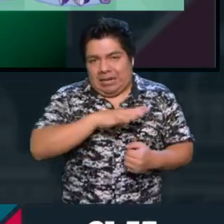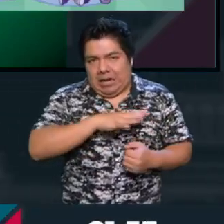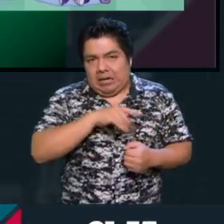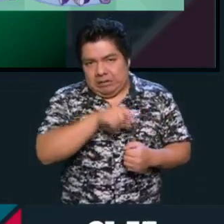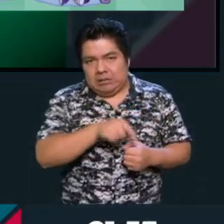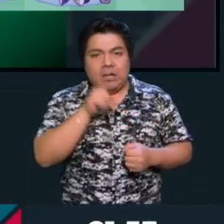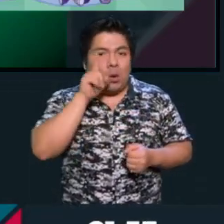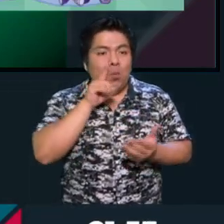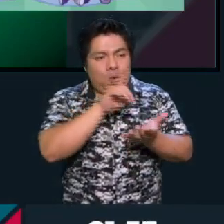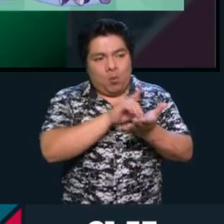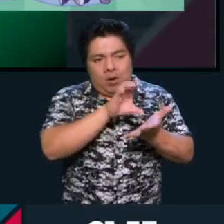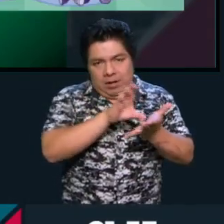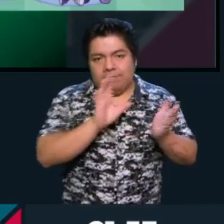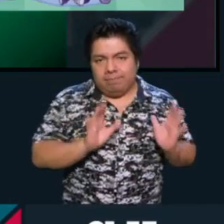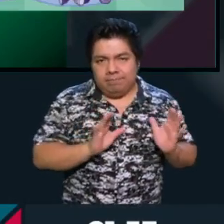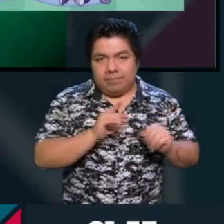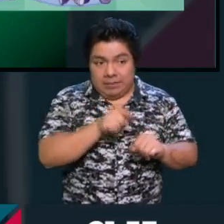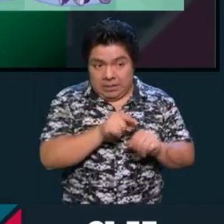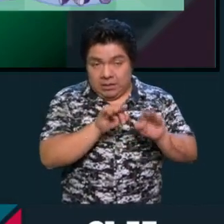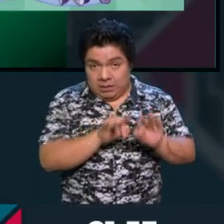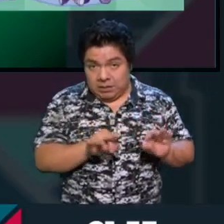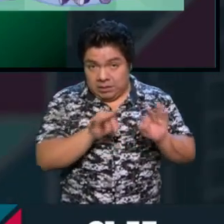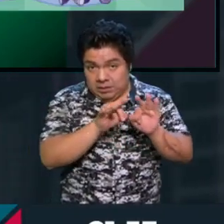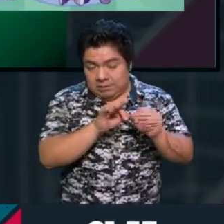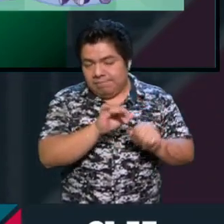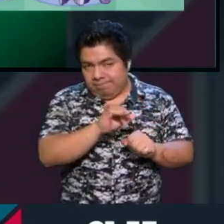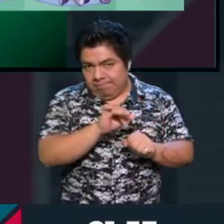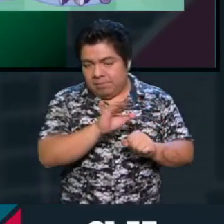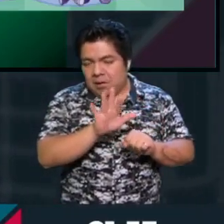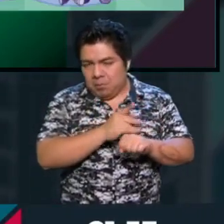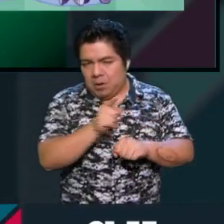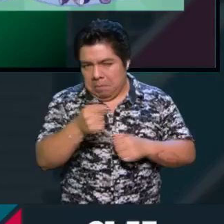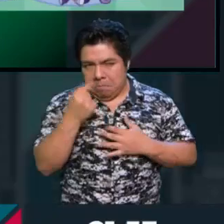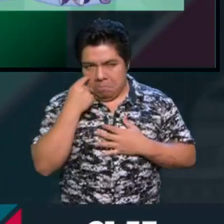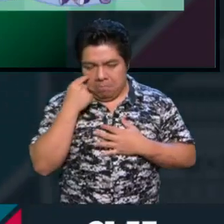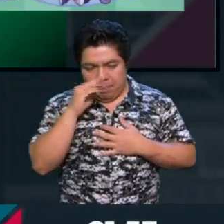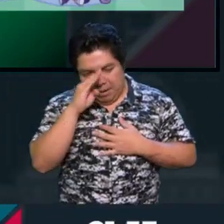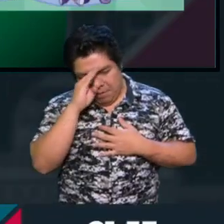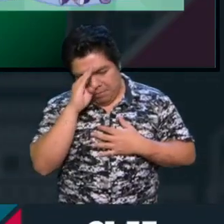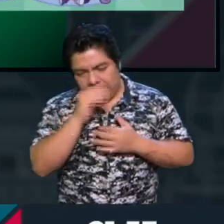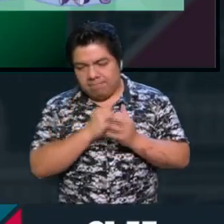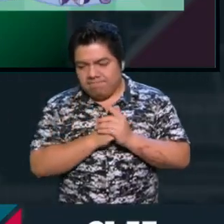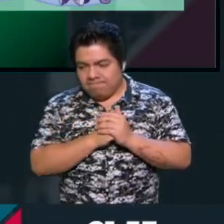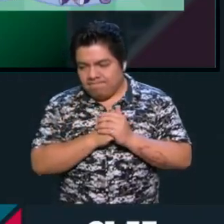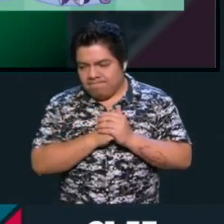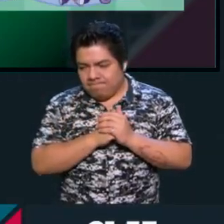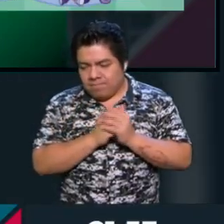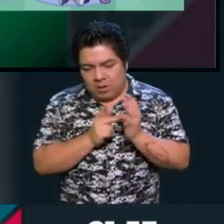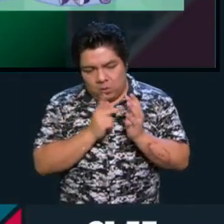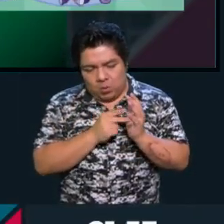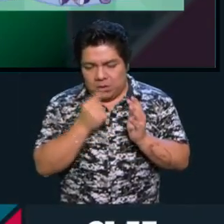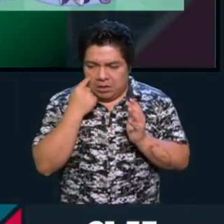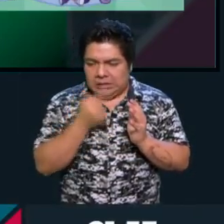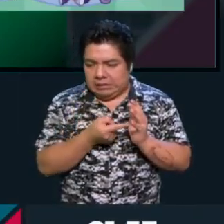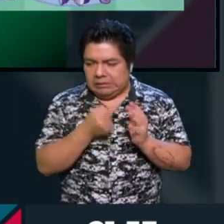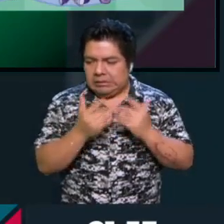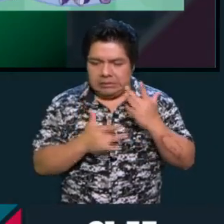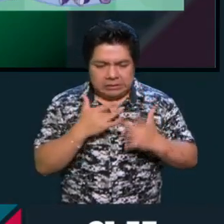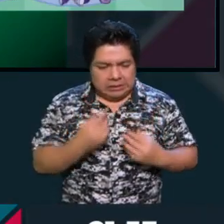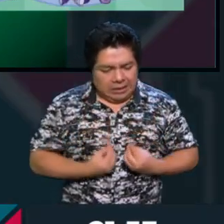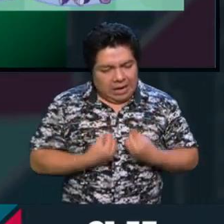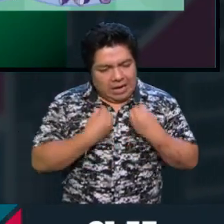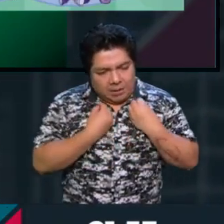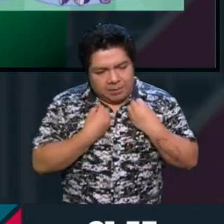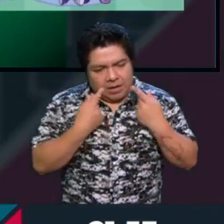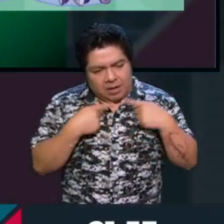es muy importante porque al final de cuentas pensemos cómo concurre a la existencia, a la vida de